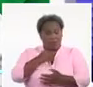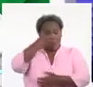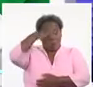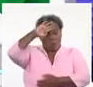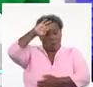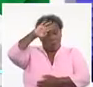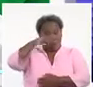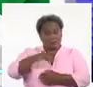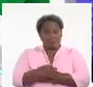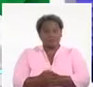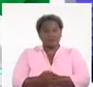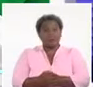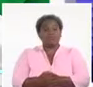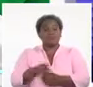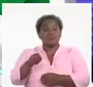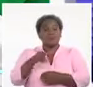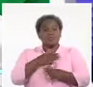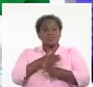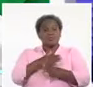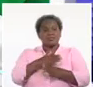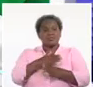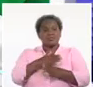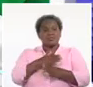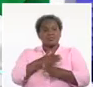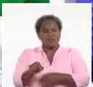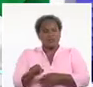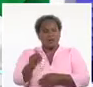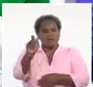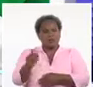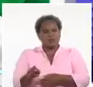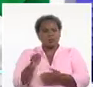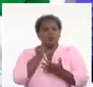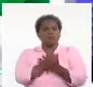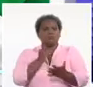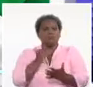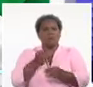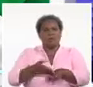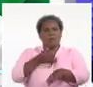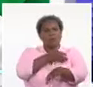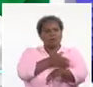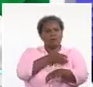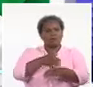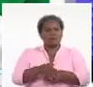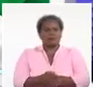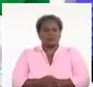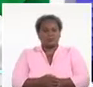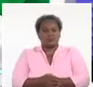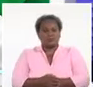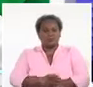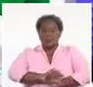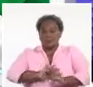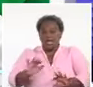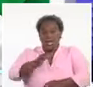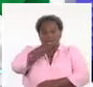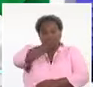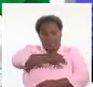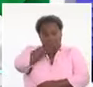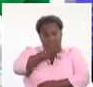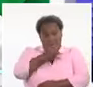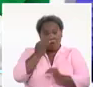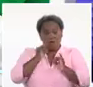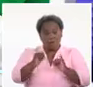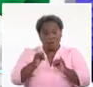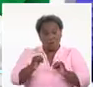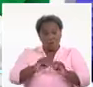antecedente de contacto de un caso confirmado ya previo. dijimos al inicio de la conferencia,